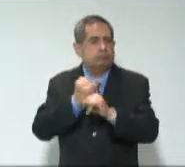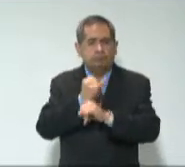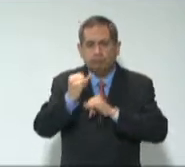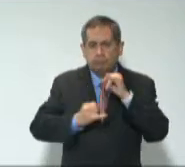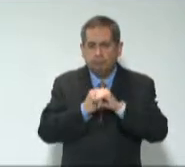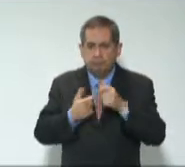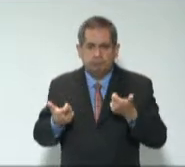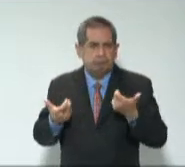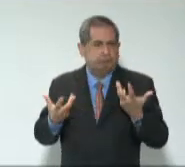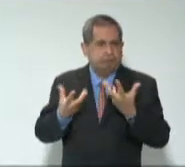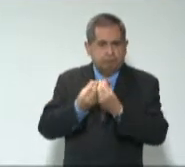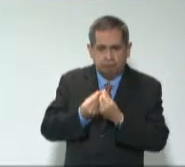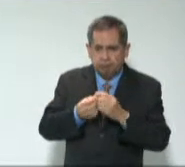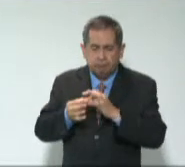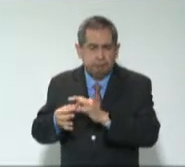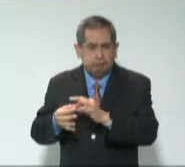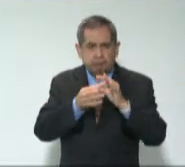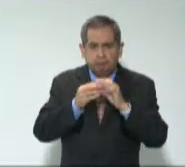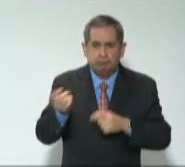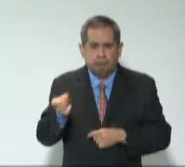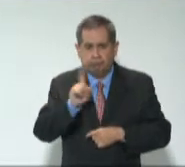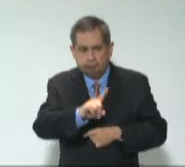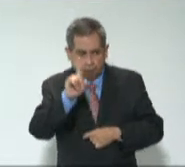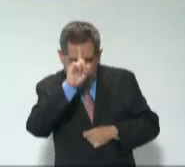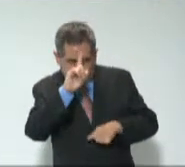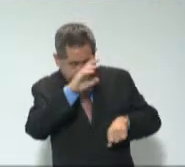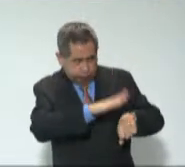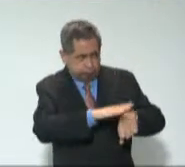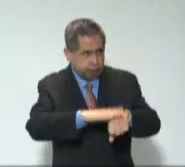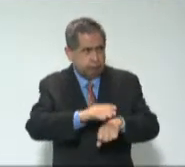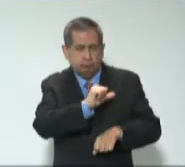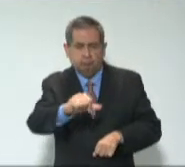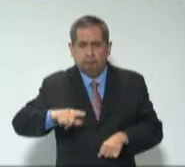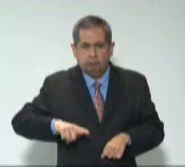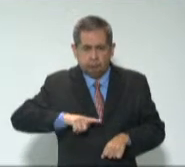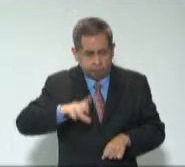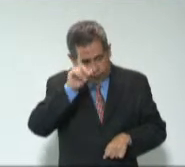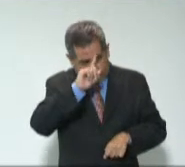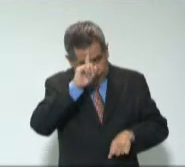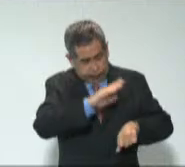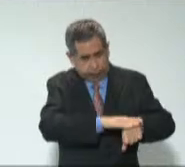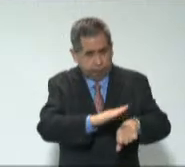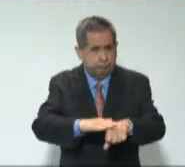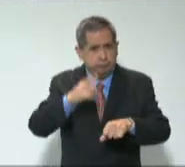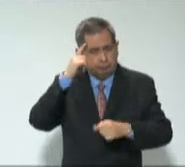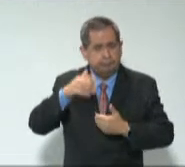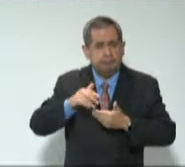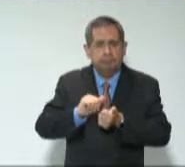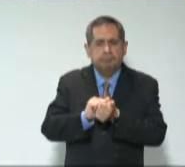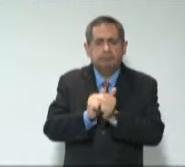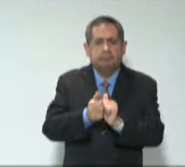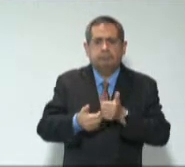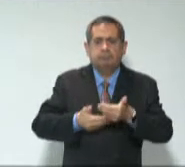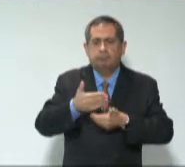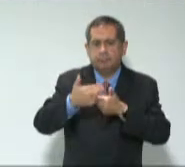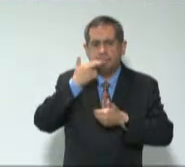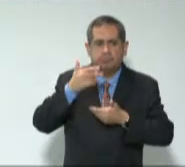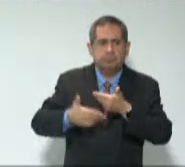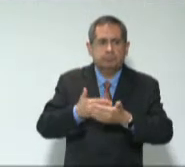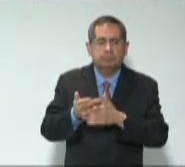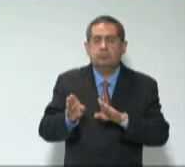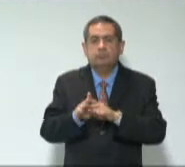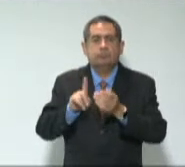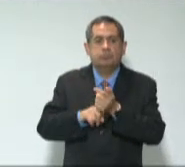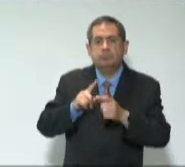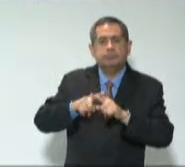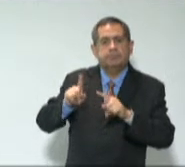internacional asesorando administraciones públicas y también para mejorar el marco institucional y el funcionamiento de los